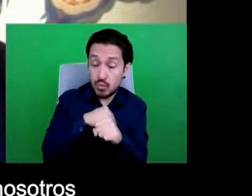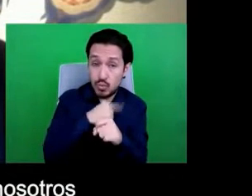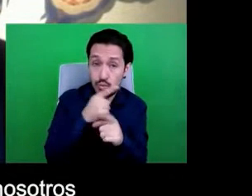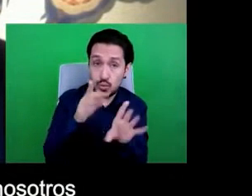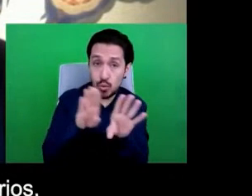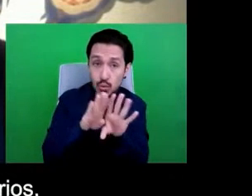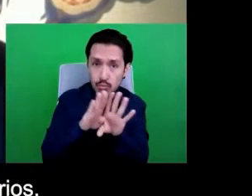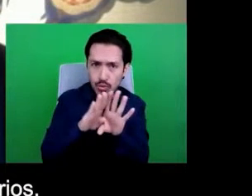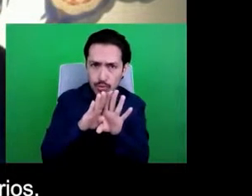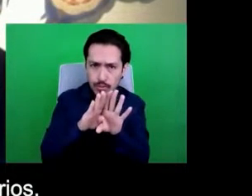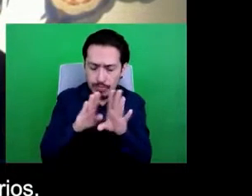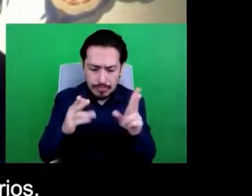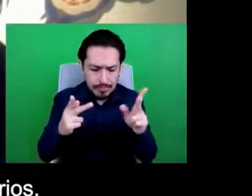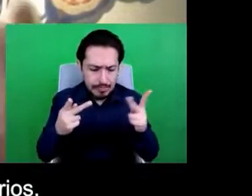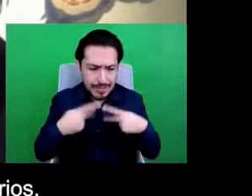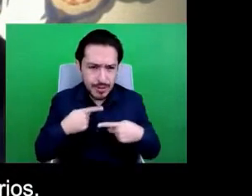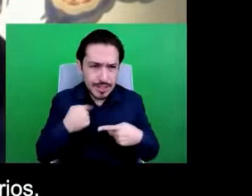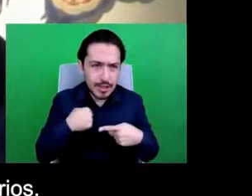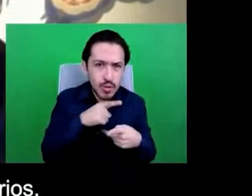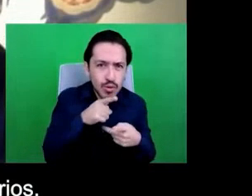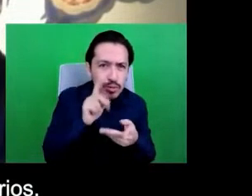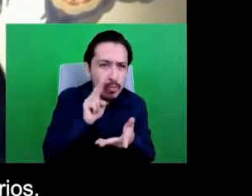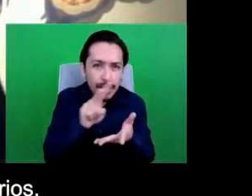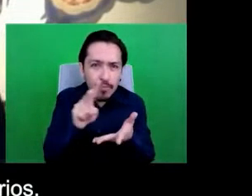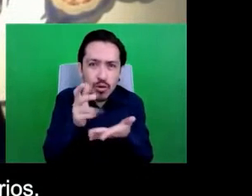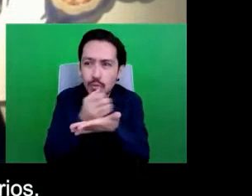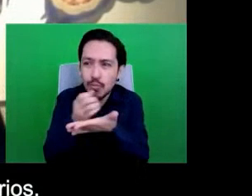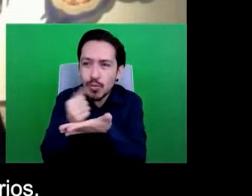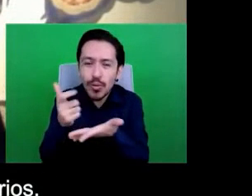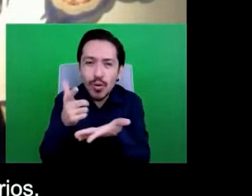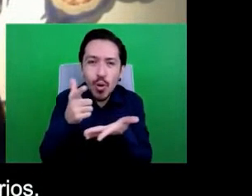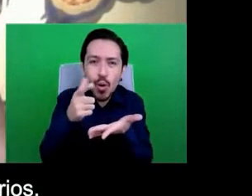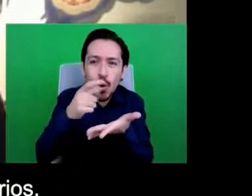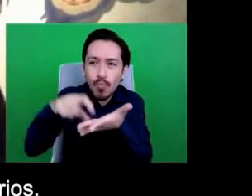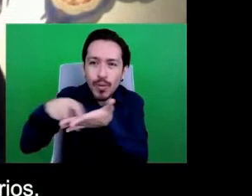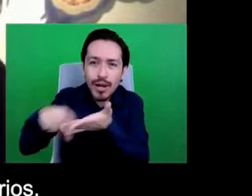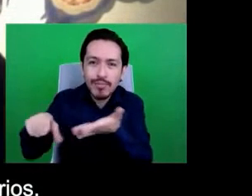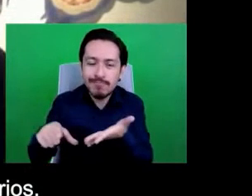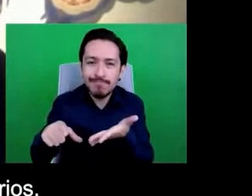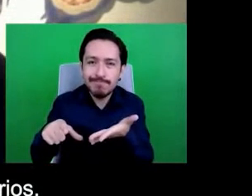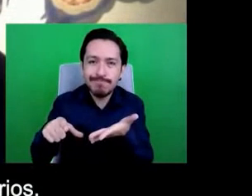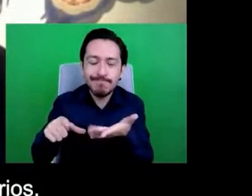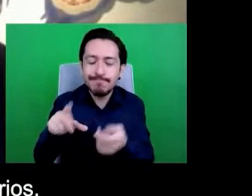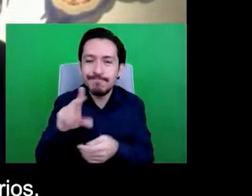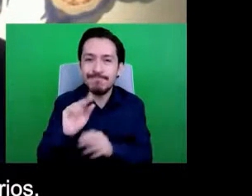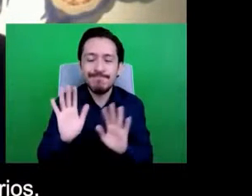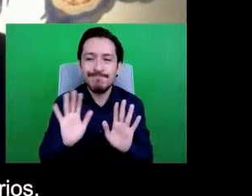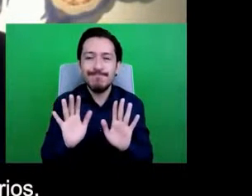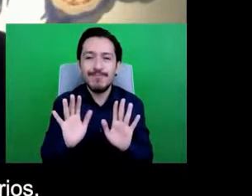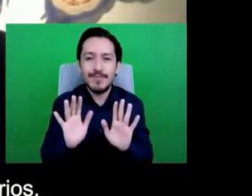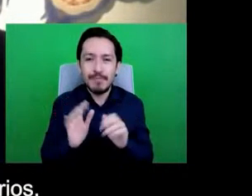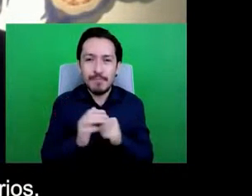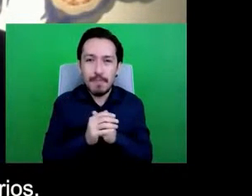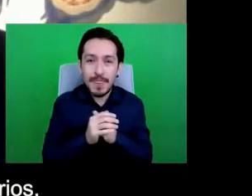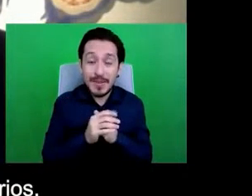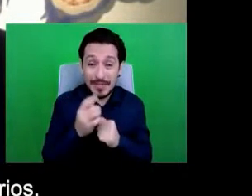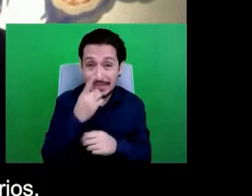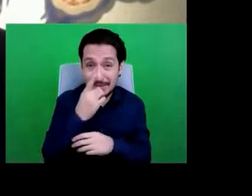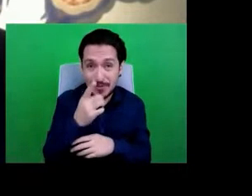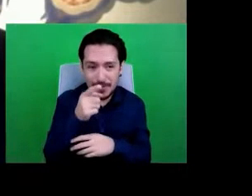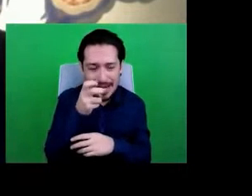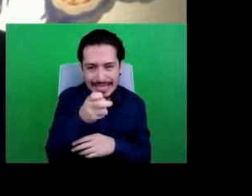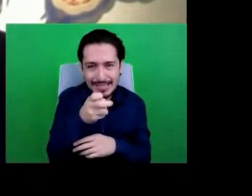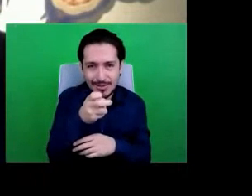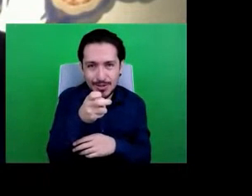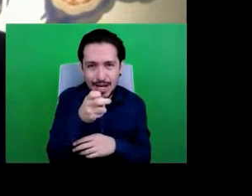como consumidores, sino más bien a sus accionistas, a los propietarios. Entonces, bueno, como les decía, tenemos la cultura